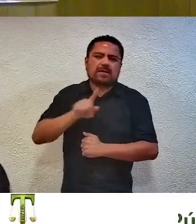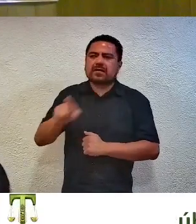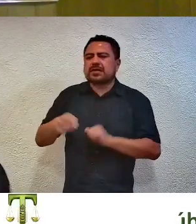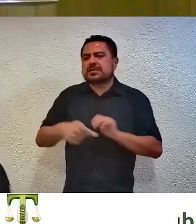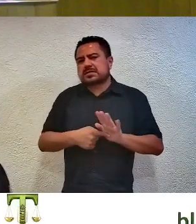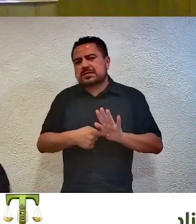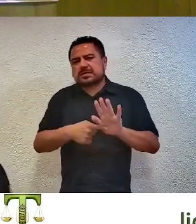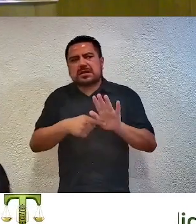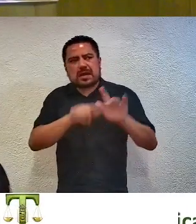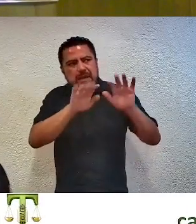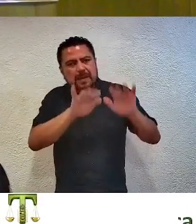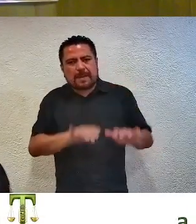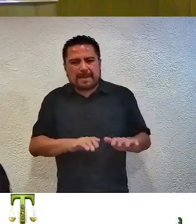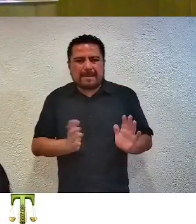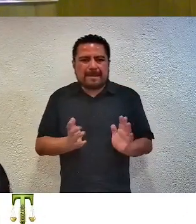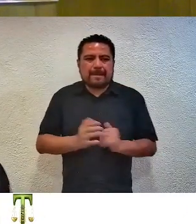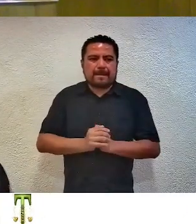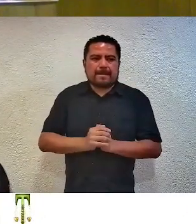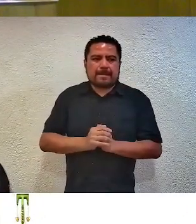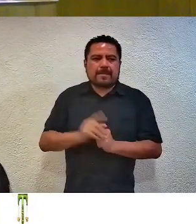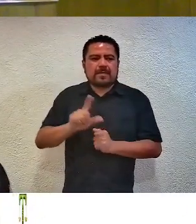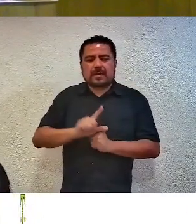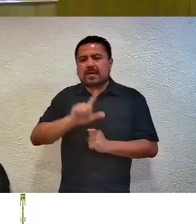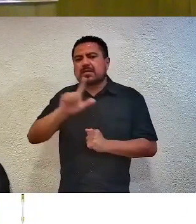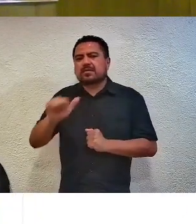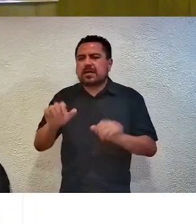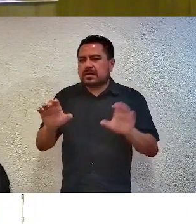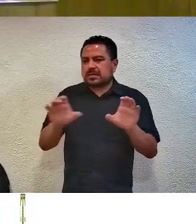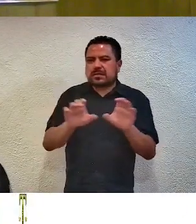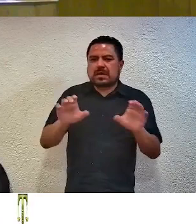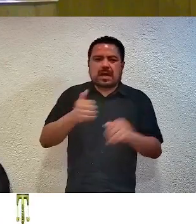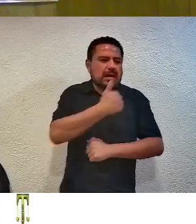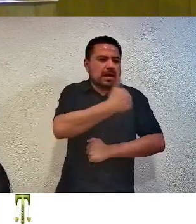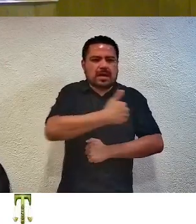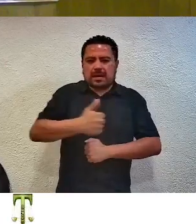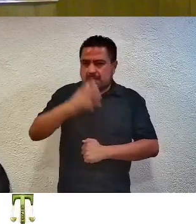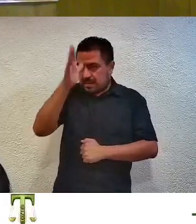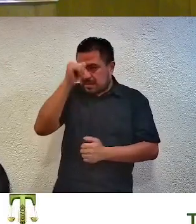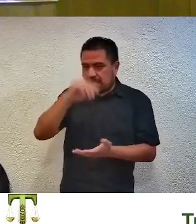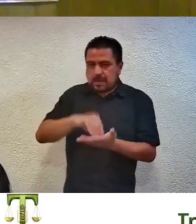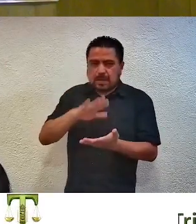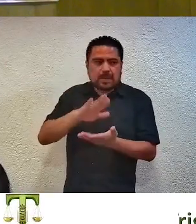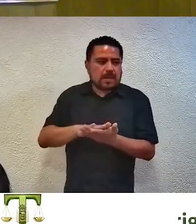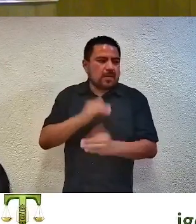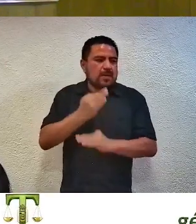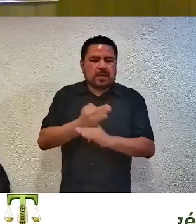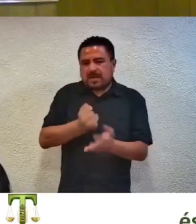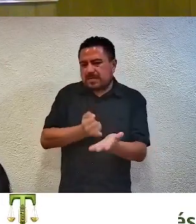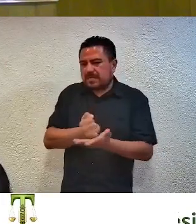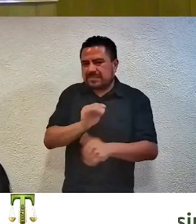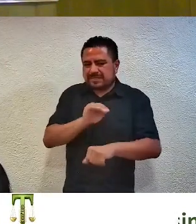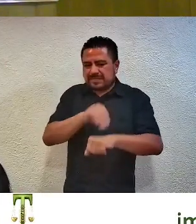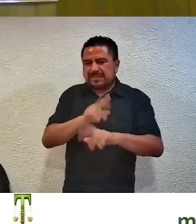en su escrito primigenio, circunstancia que se acredita con cada uno de los acuerdos que obran en autos del expediente que se